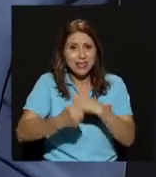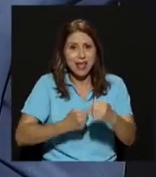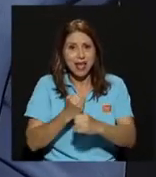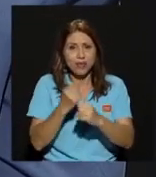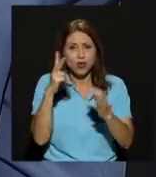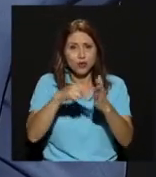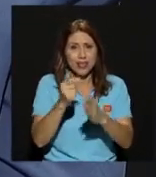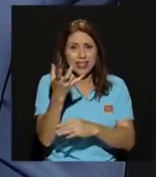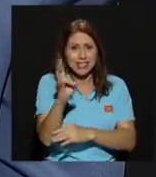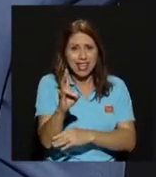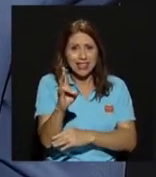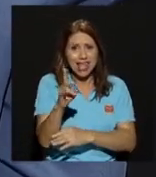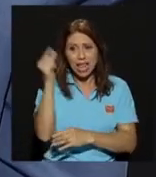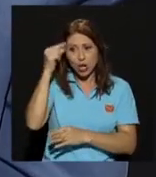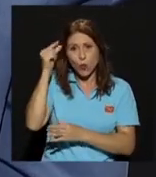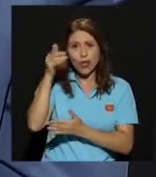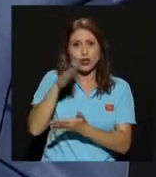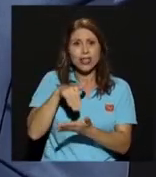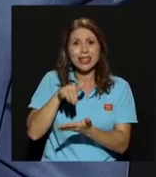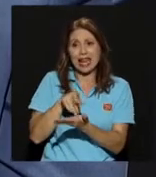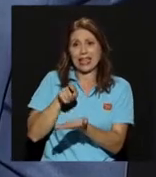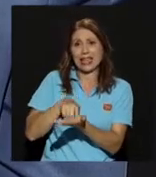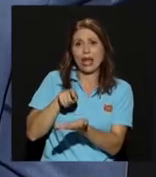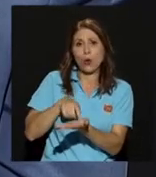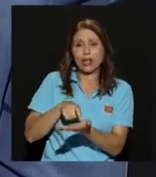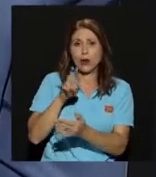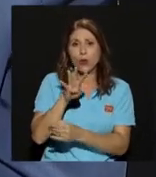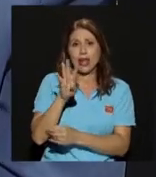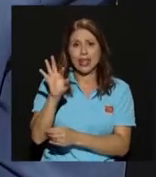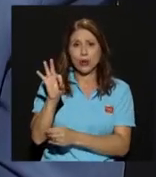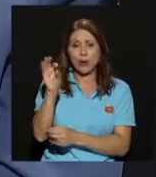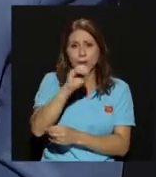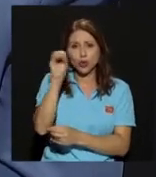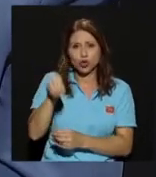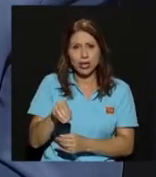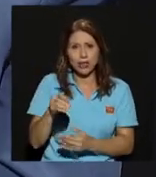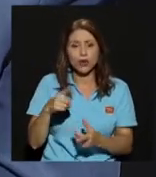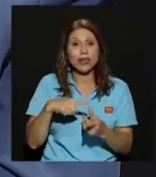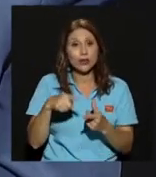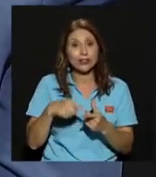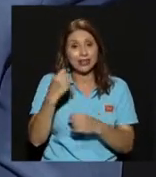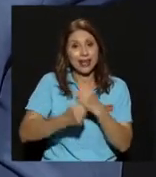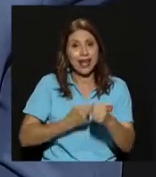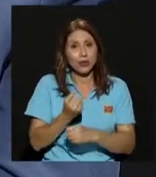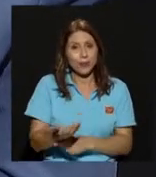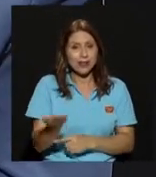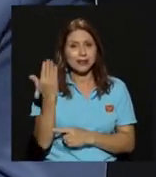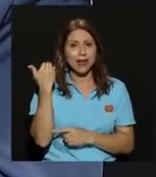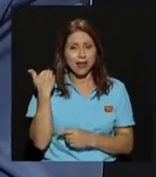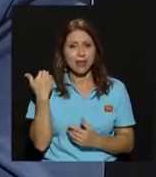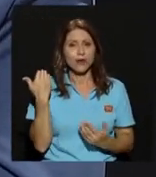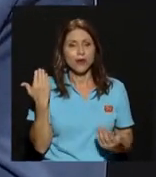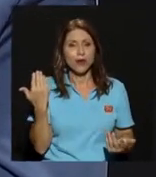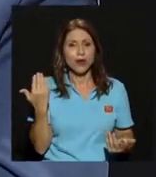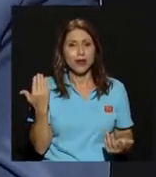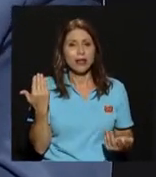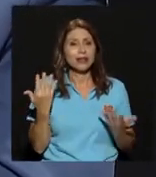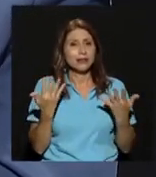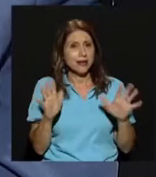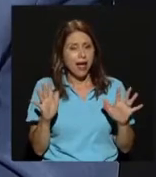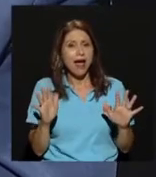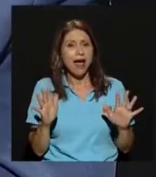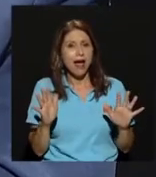la deuda del gobierno central va a cerrar en 49% verdad entonces el año pasado este ya